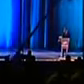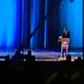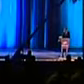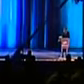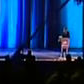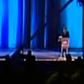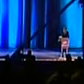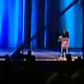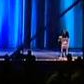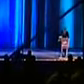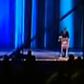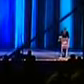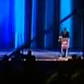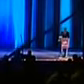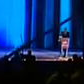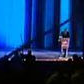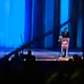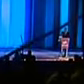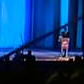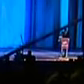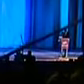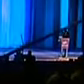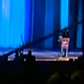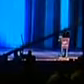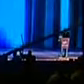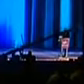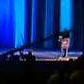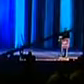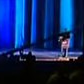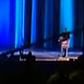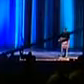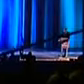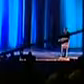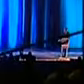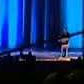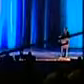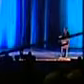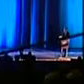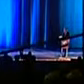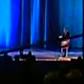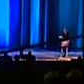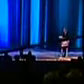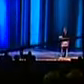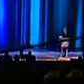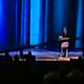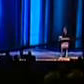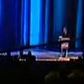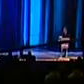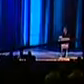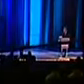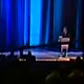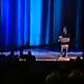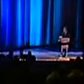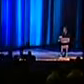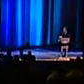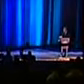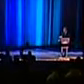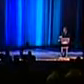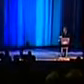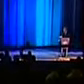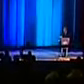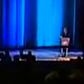vaya panda de skaters, es el disfraz de mamelucos, terminan viniendo desde la Casa del Miedo y metiendo, yo creo que mucho miedo en el cuerpo para el resto de